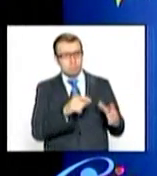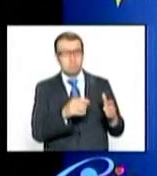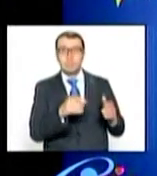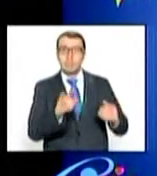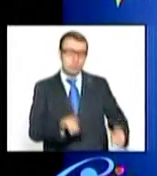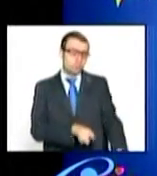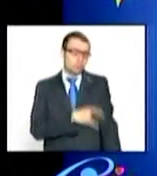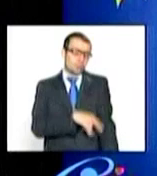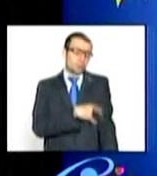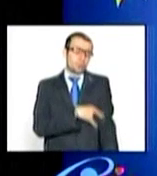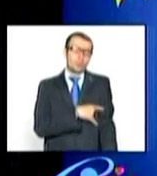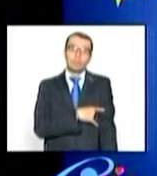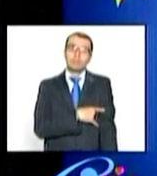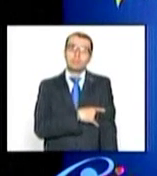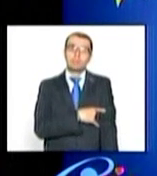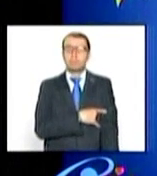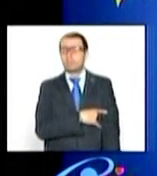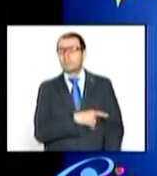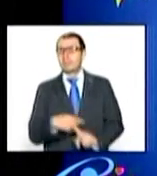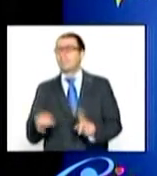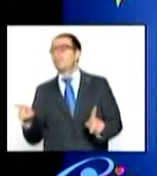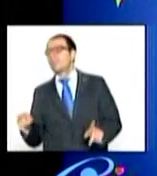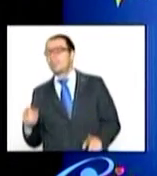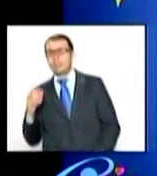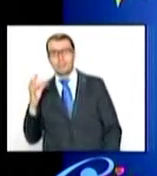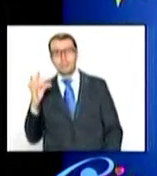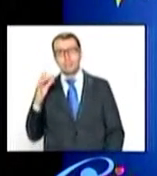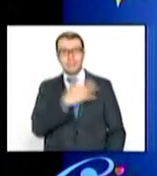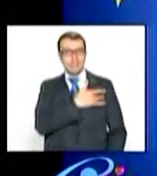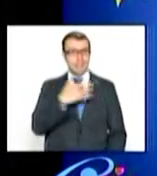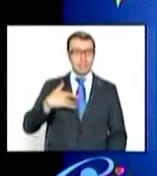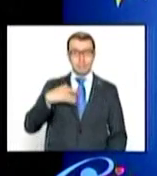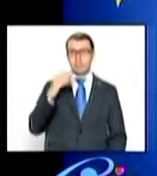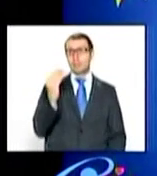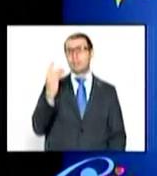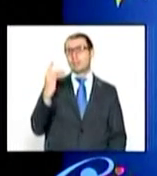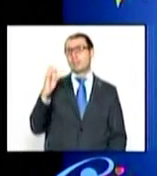entre una terapia de quelación y sueros